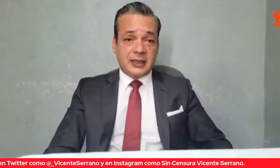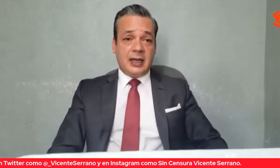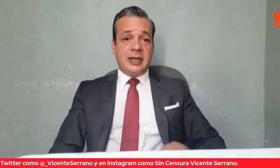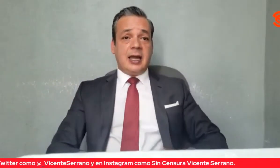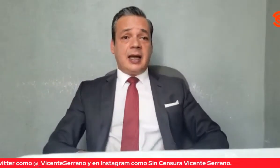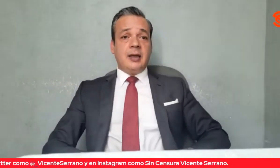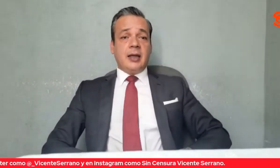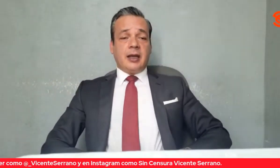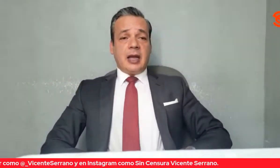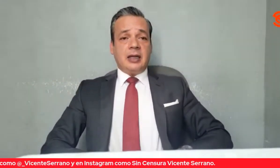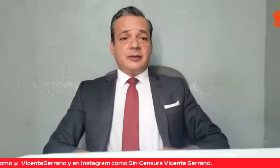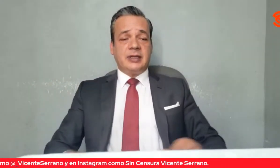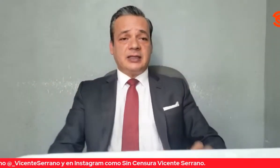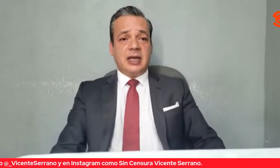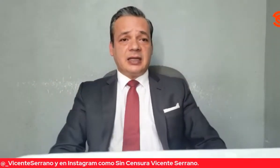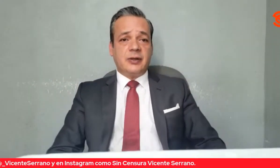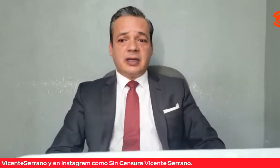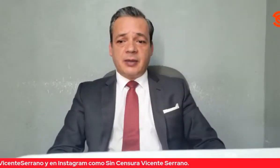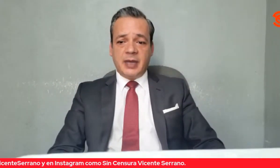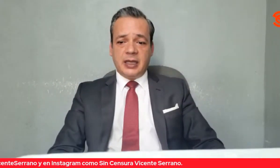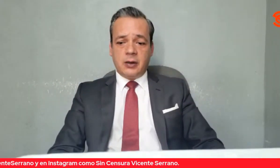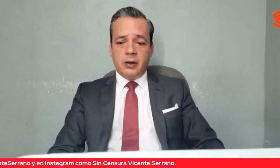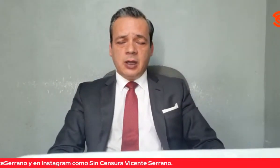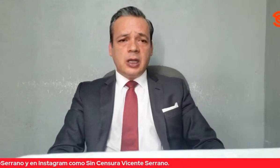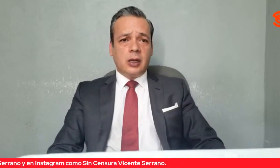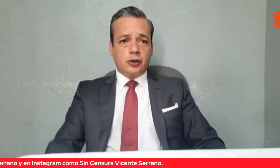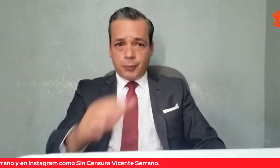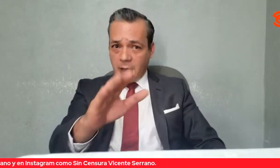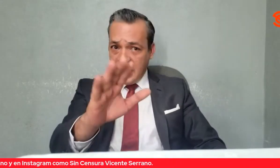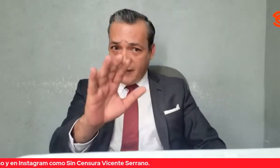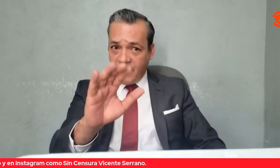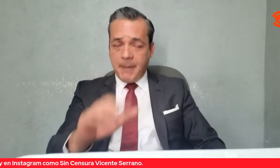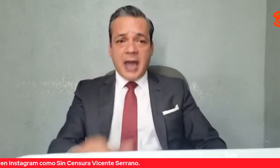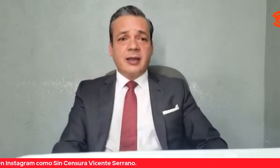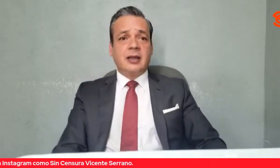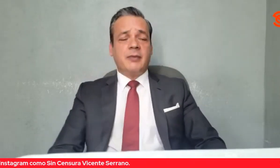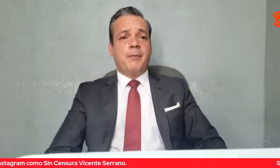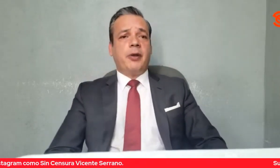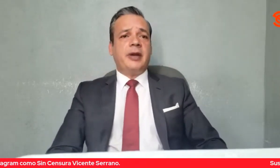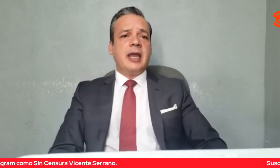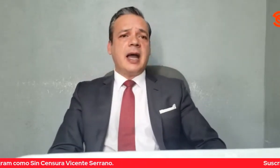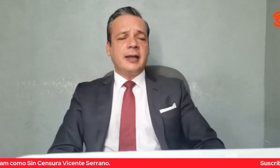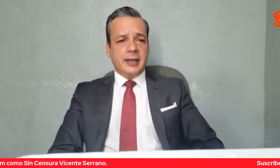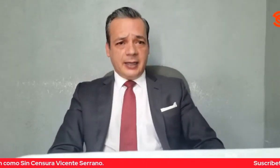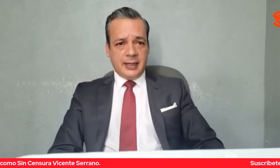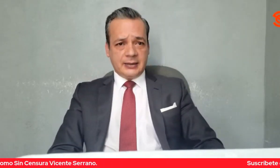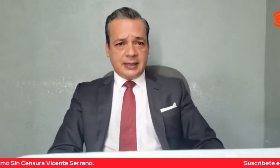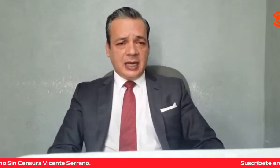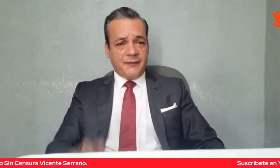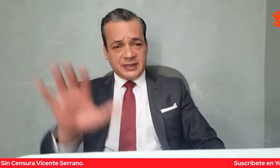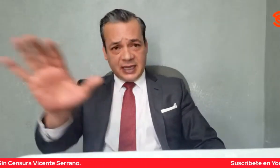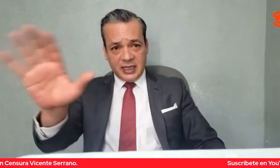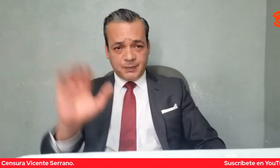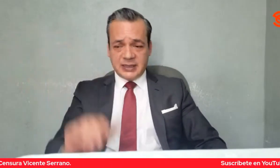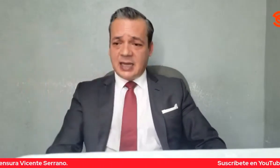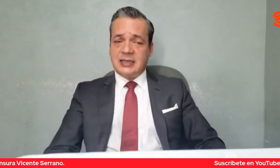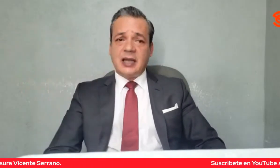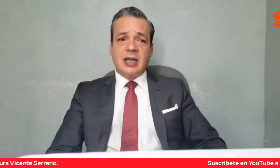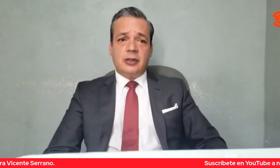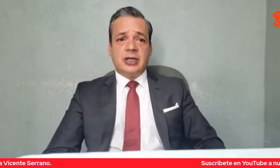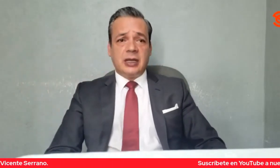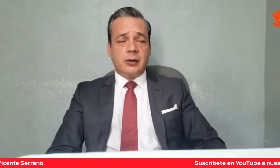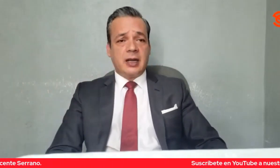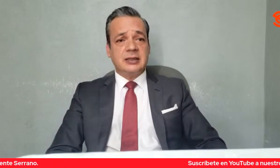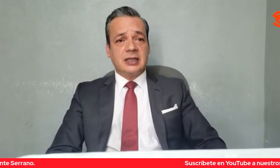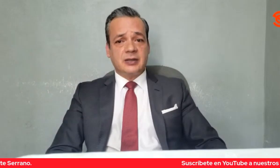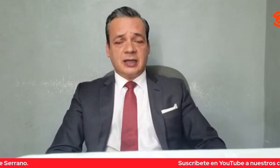ser la Fiscalía General de Justicia de la Ciudad de México. Incluso por ahí la FEPADE también podría y la Fiscalía Especializada